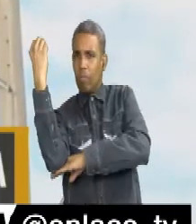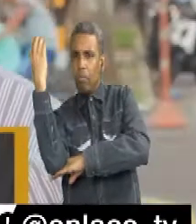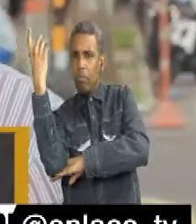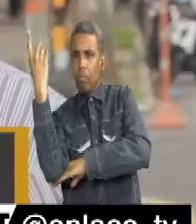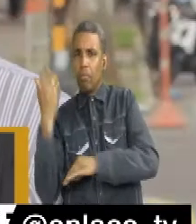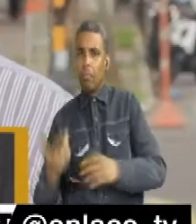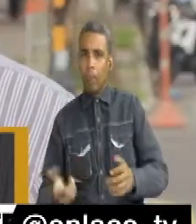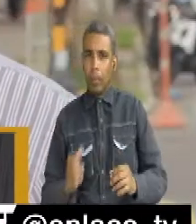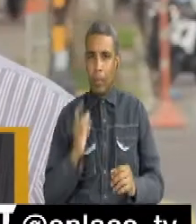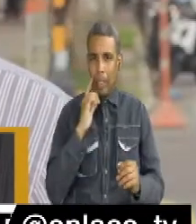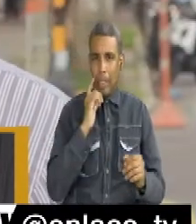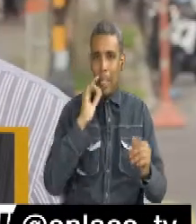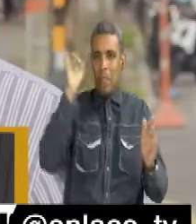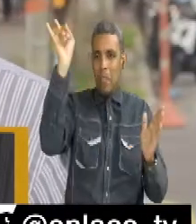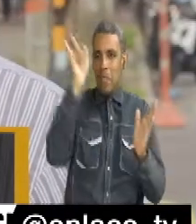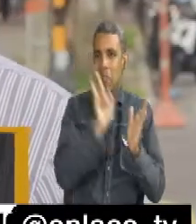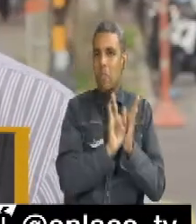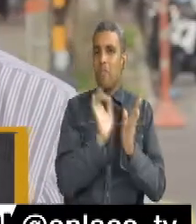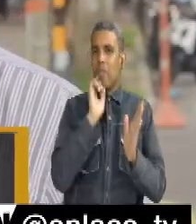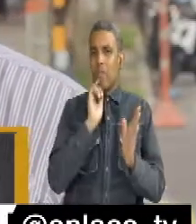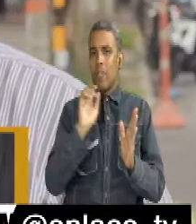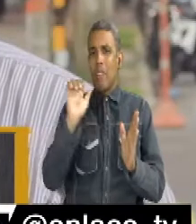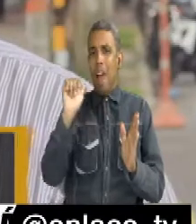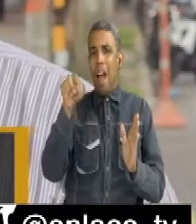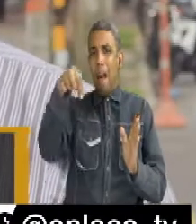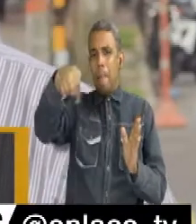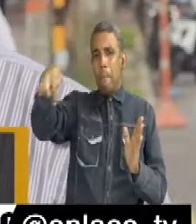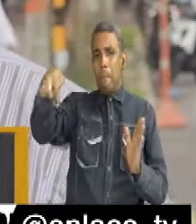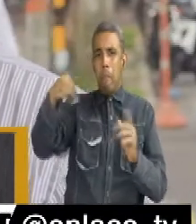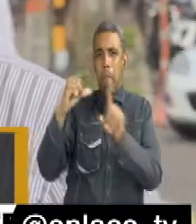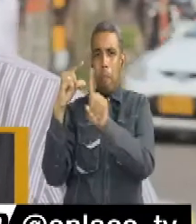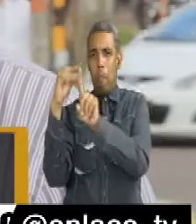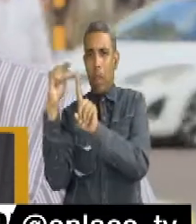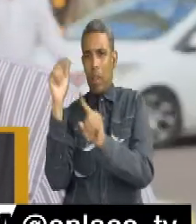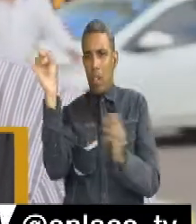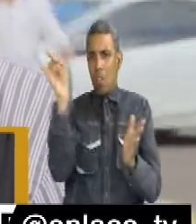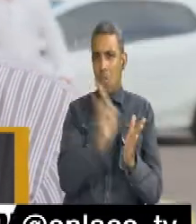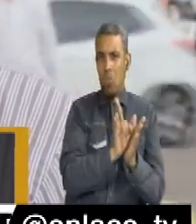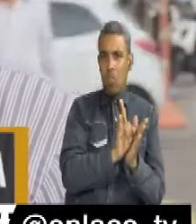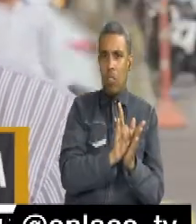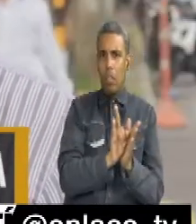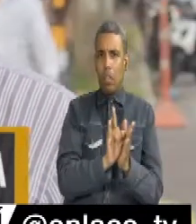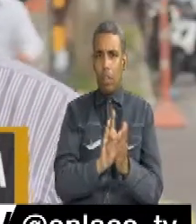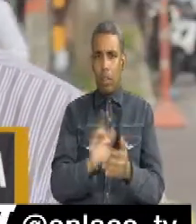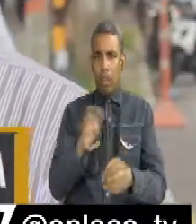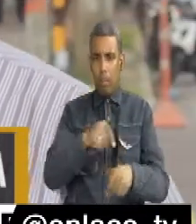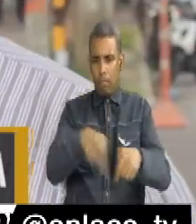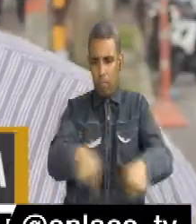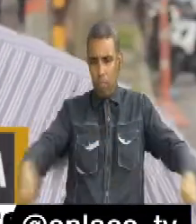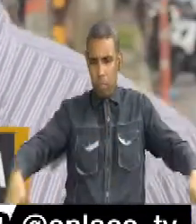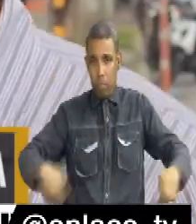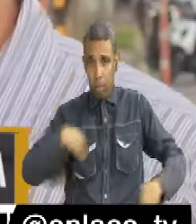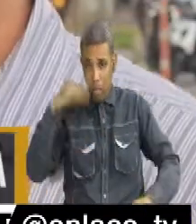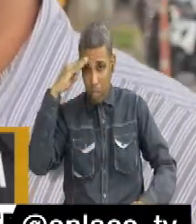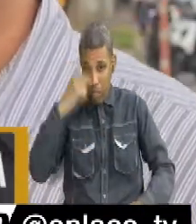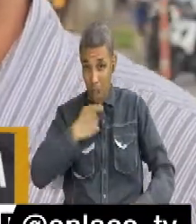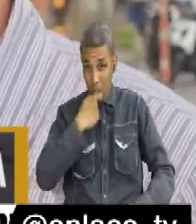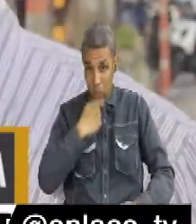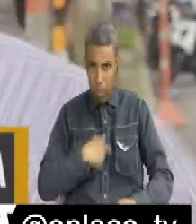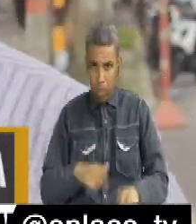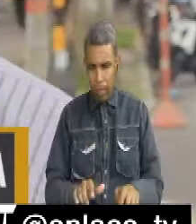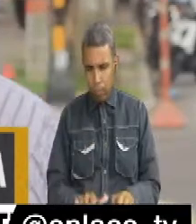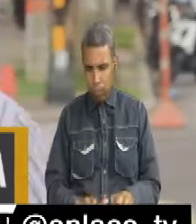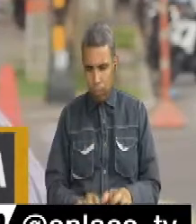un software con el cual el Instituto de Tránsito pueda manipular los tiempos de los semáforos según las